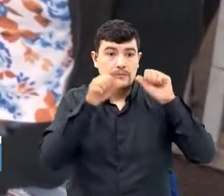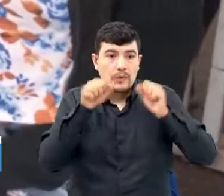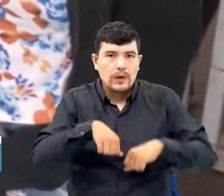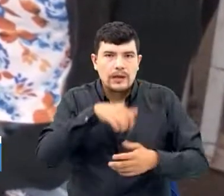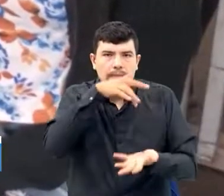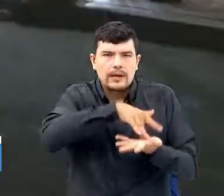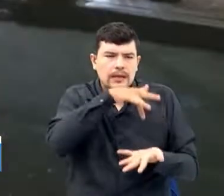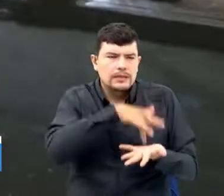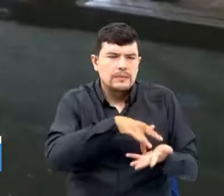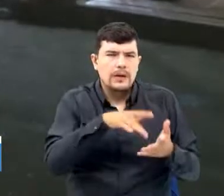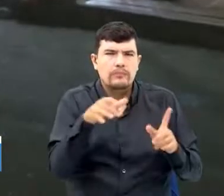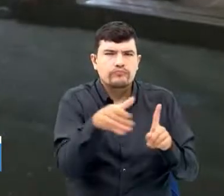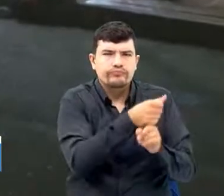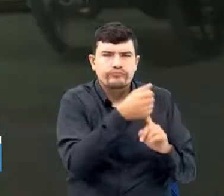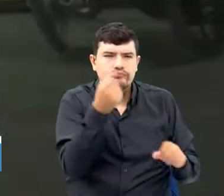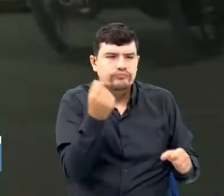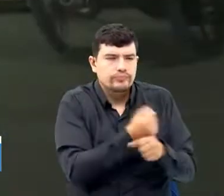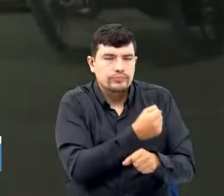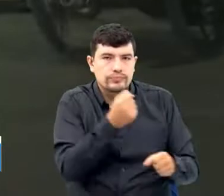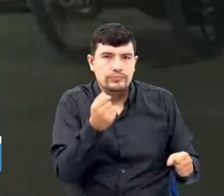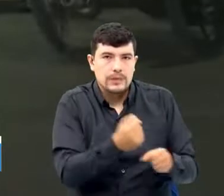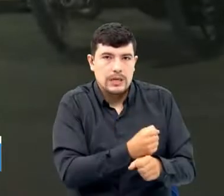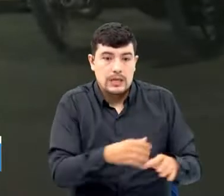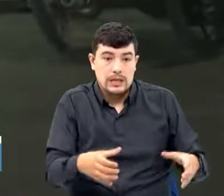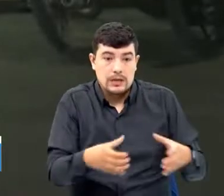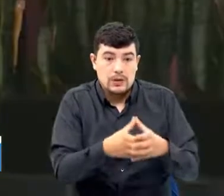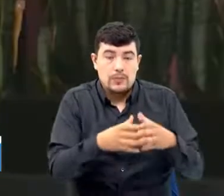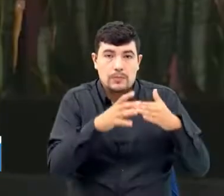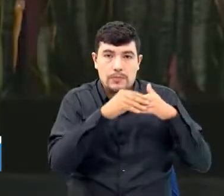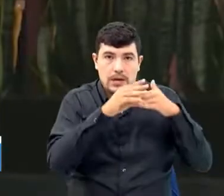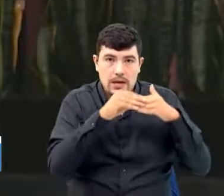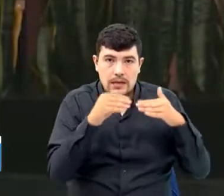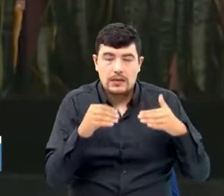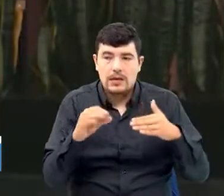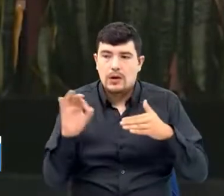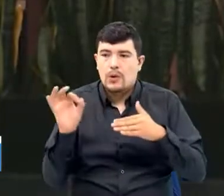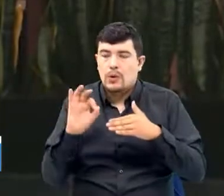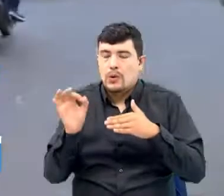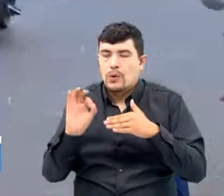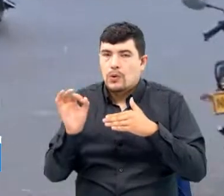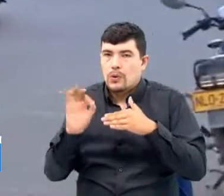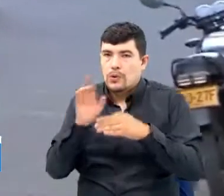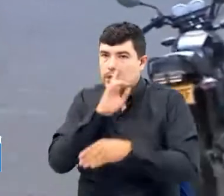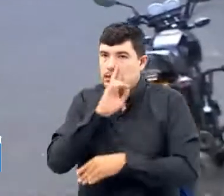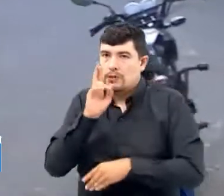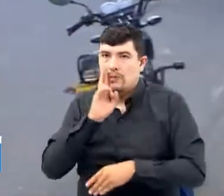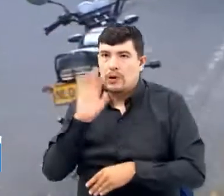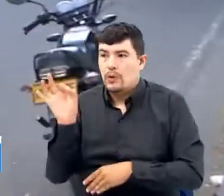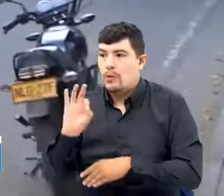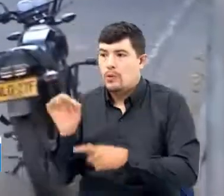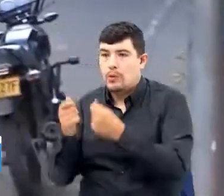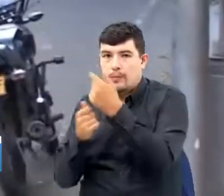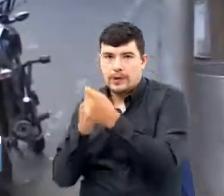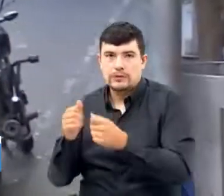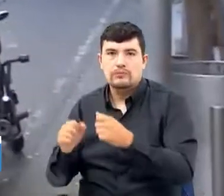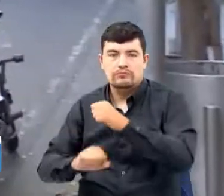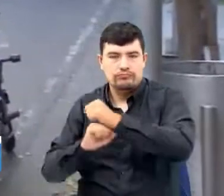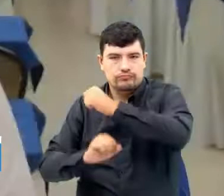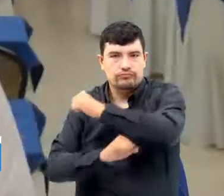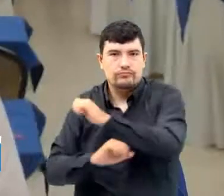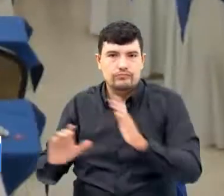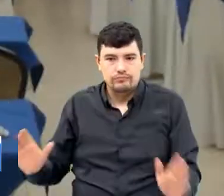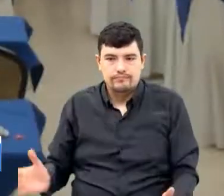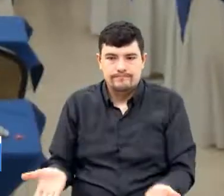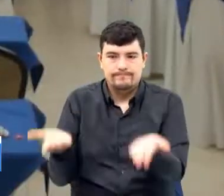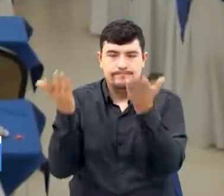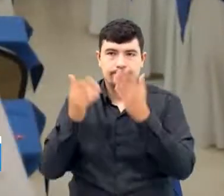en el mundo laboral, fortaleciendo gremios como la panadería, restaurantes y también el sector comercio. Bueno, el tema